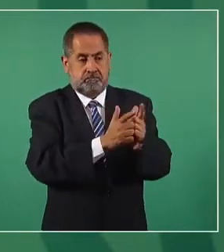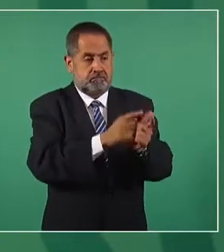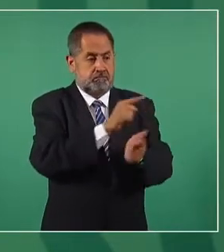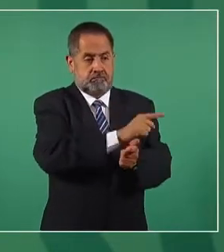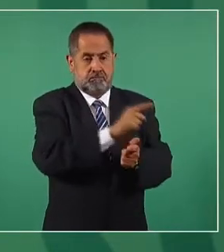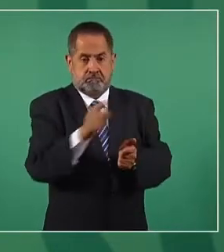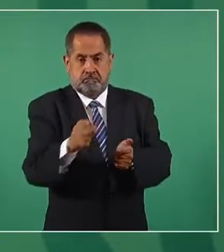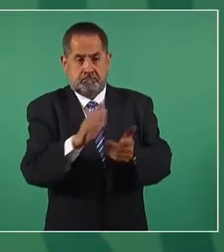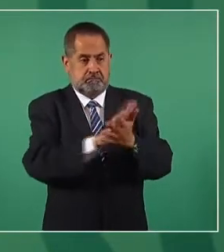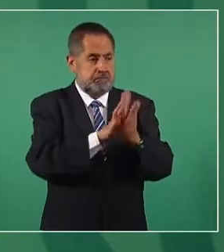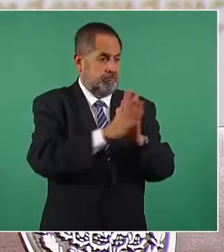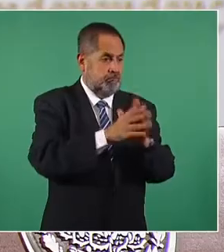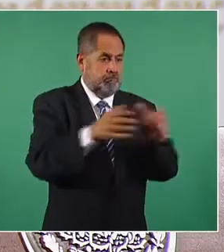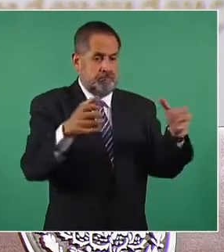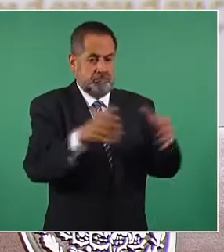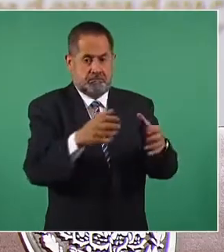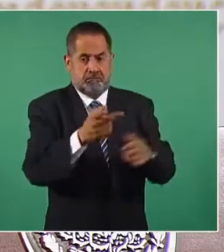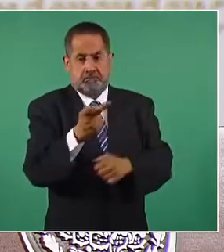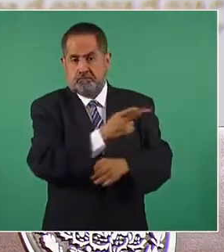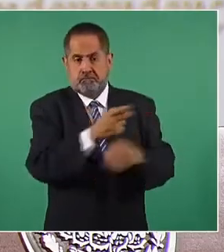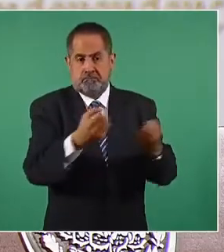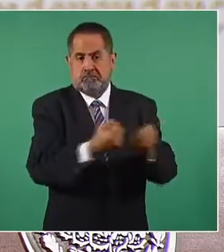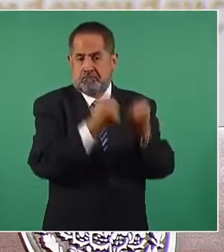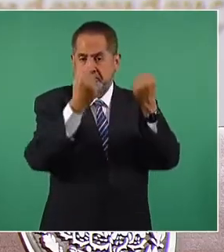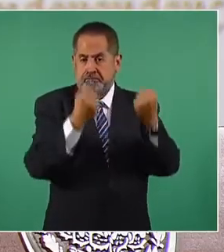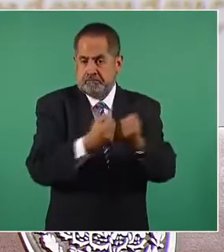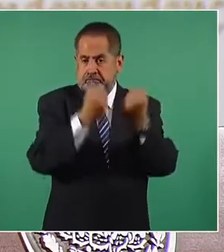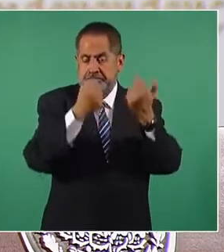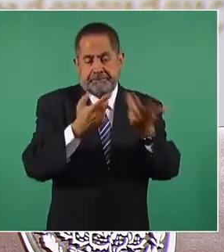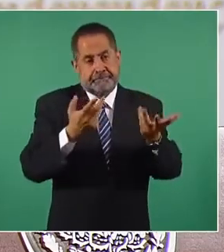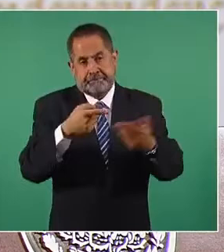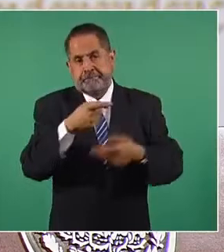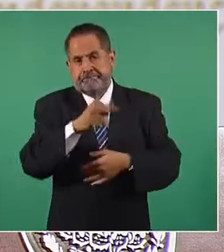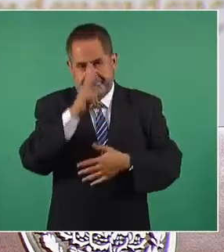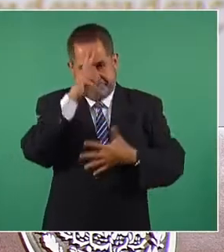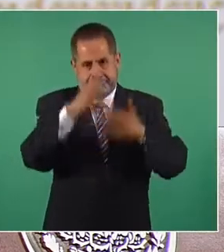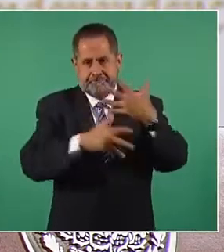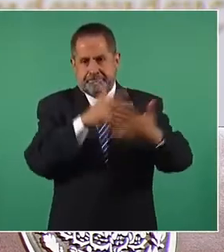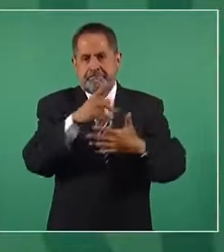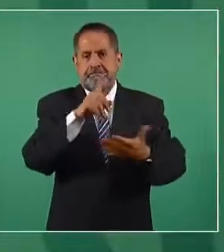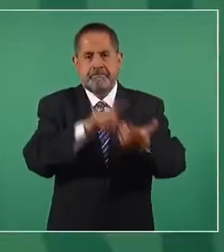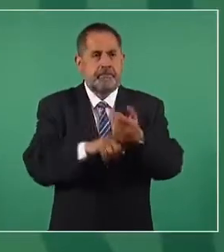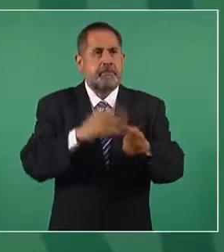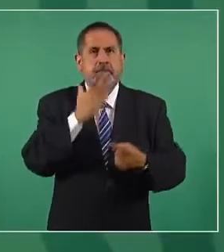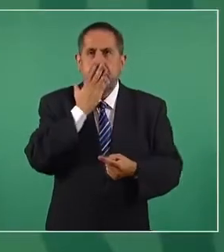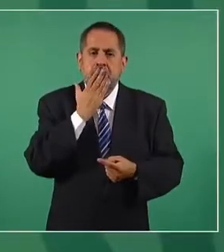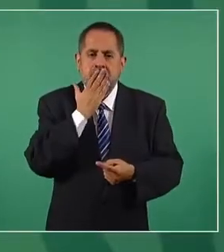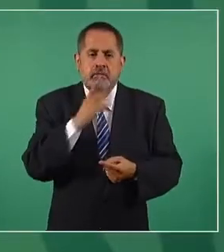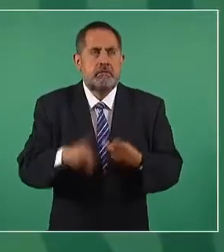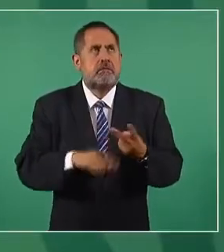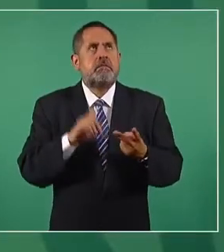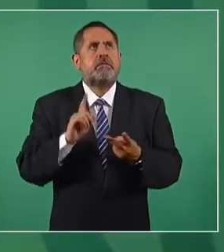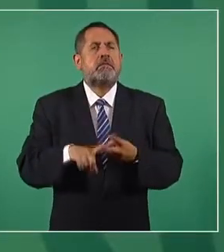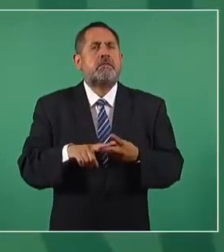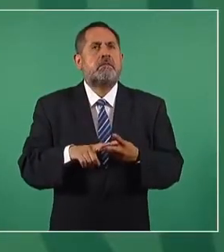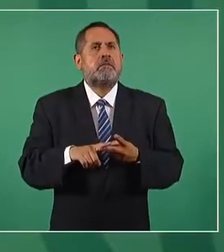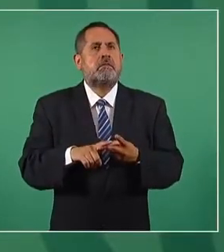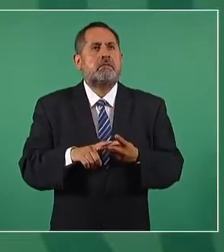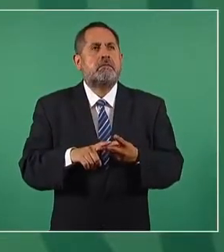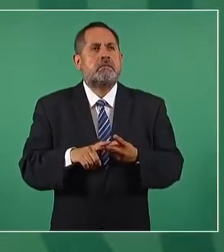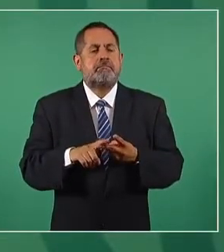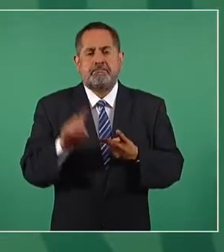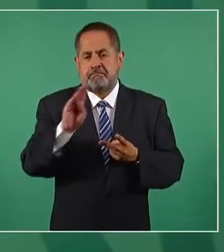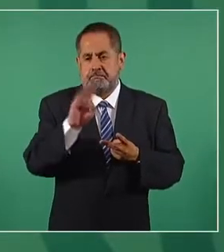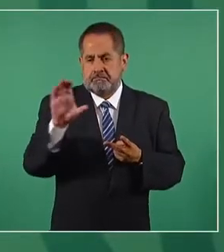del crimen organizado, por eso la violencia en Sonora, en